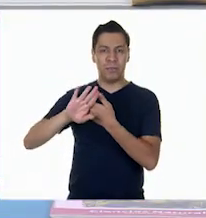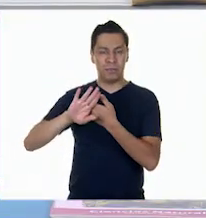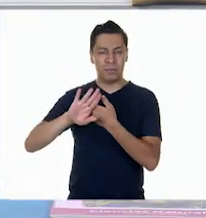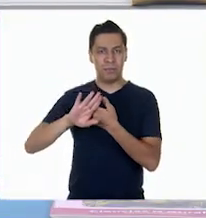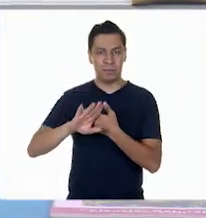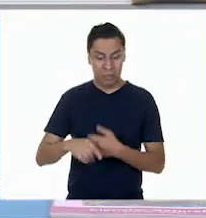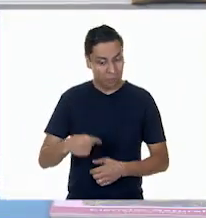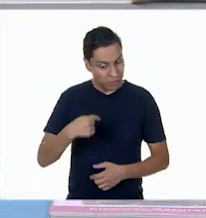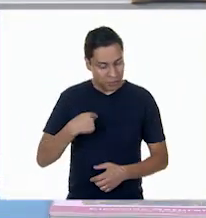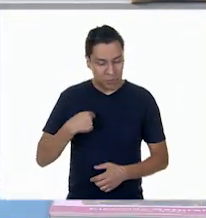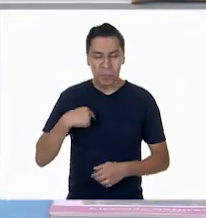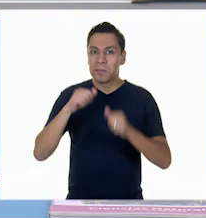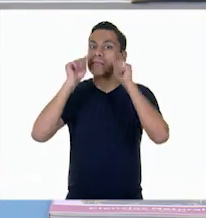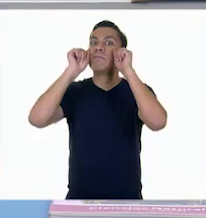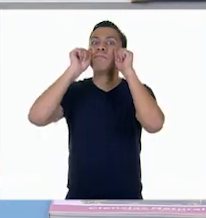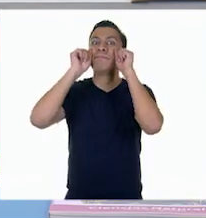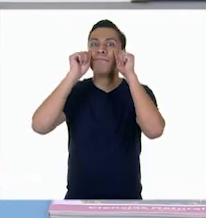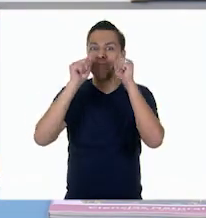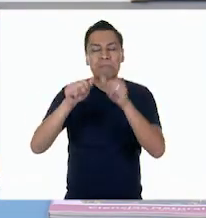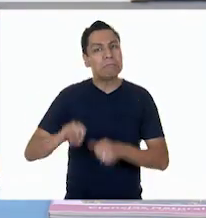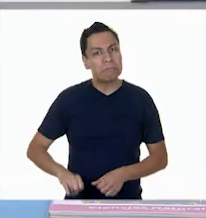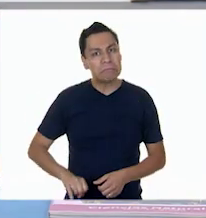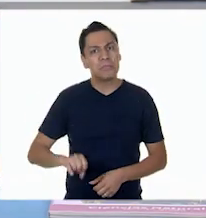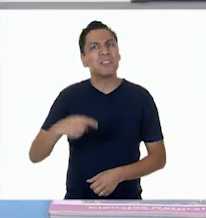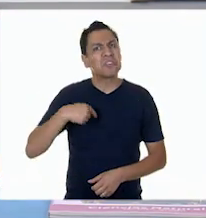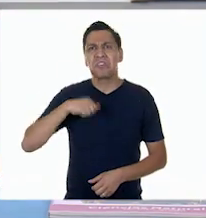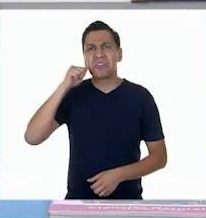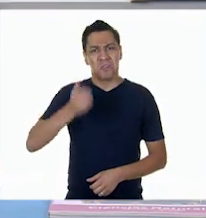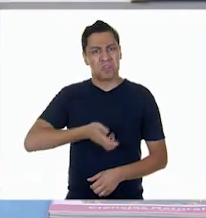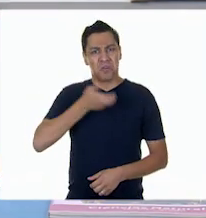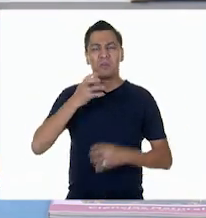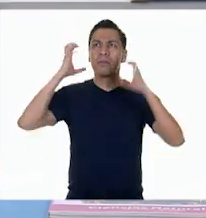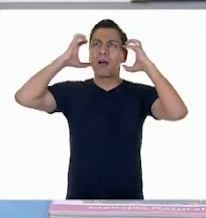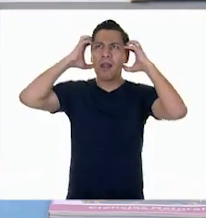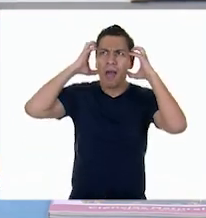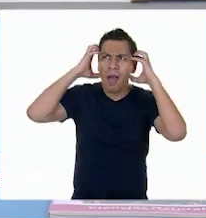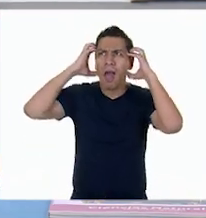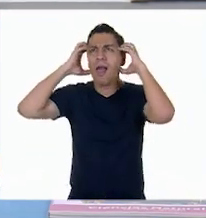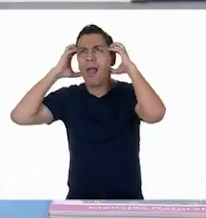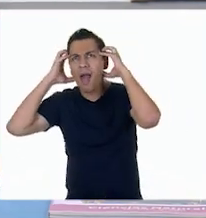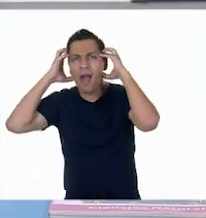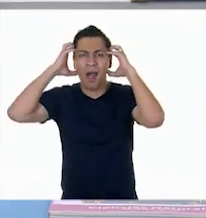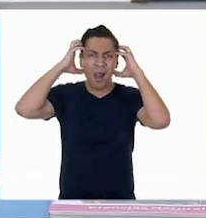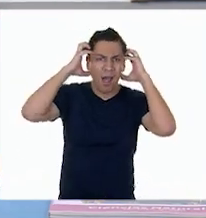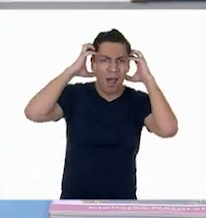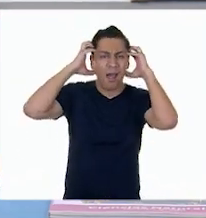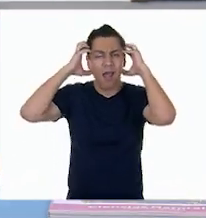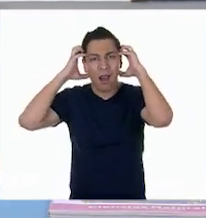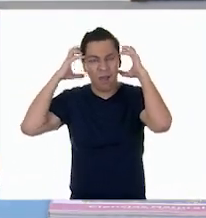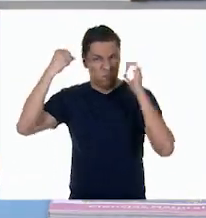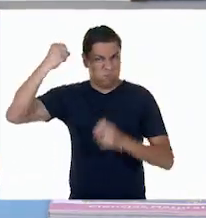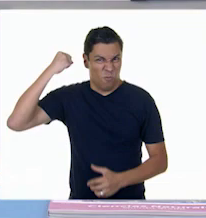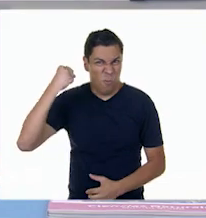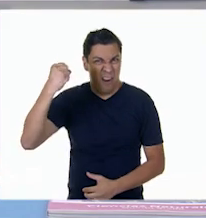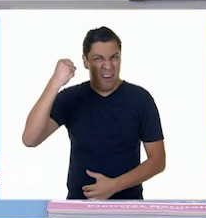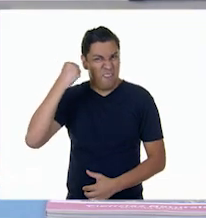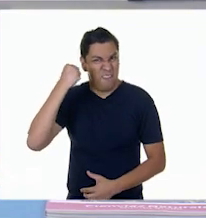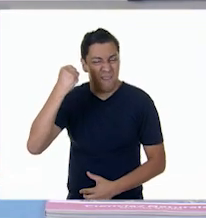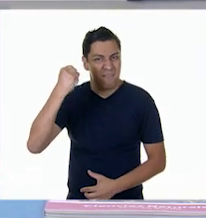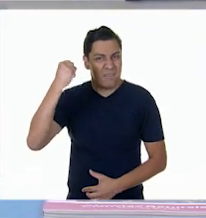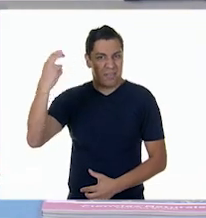atenta, maestra. Esto me interesa bastante porque siempre que escucho mi lista de canciones favorita, lo hago así, a todo